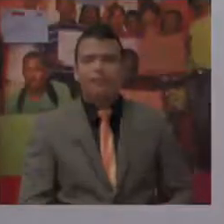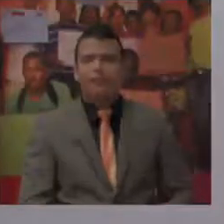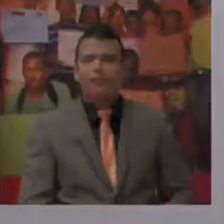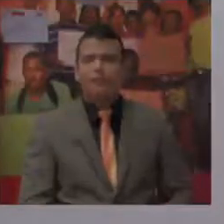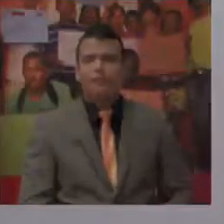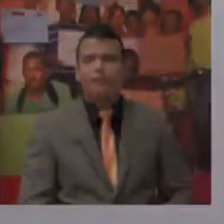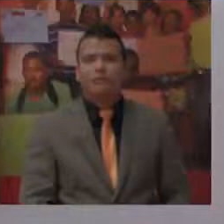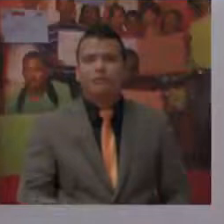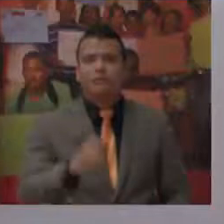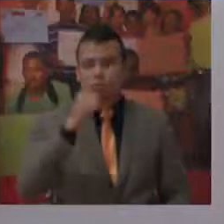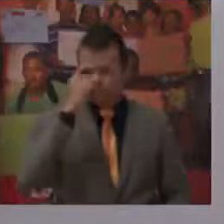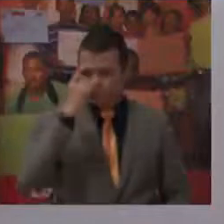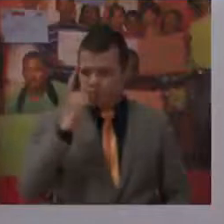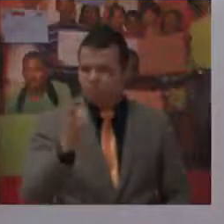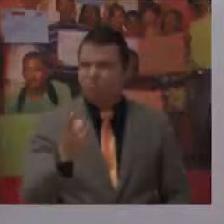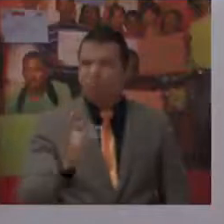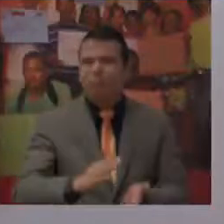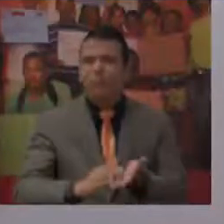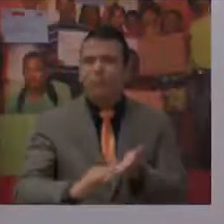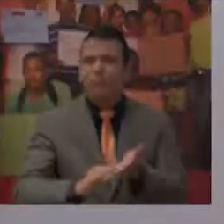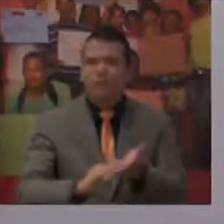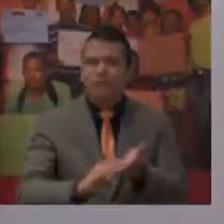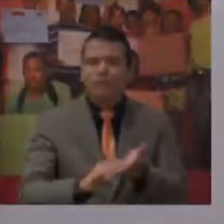¿Qué pretendía arreglar o